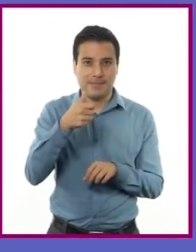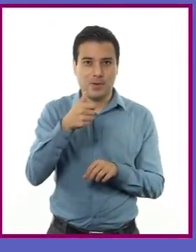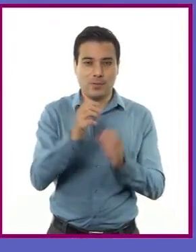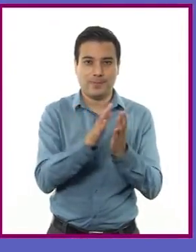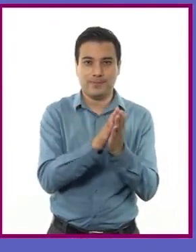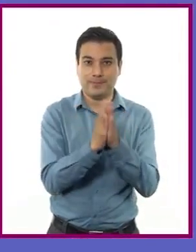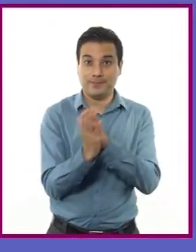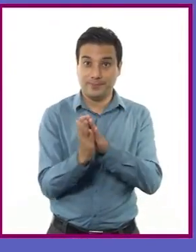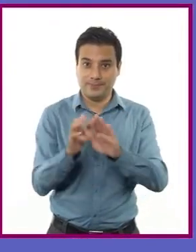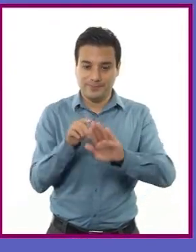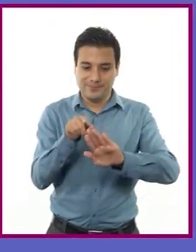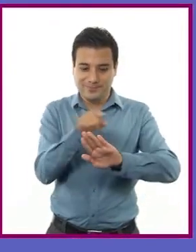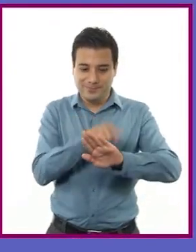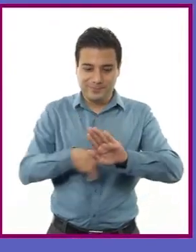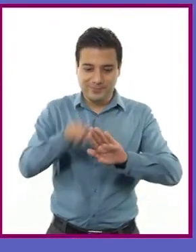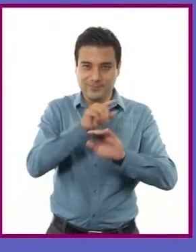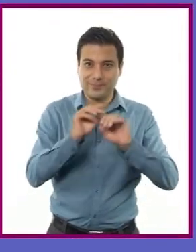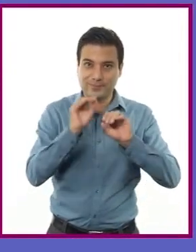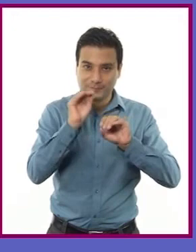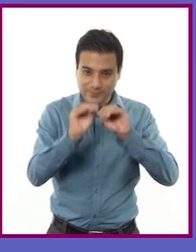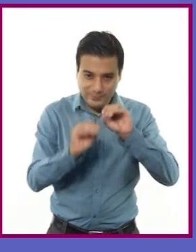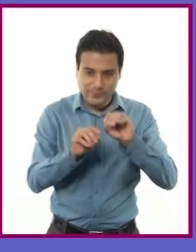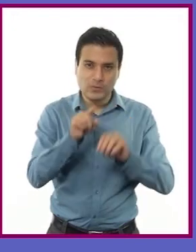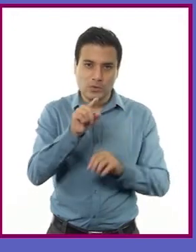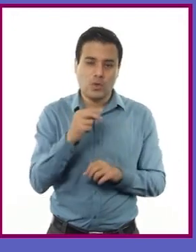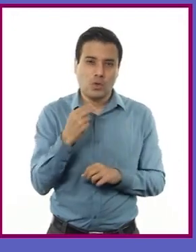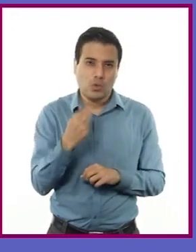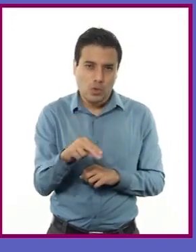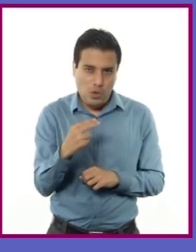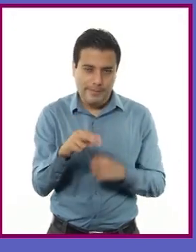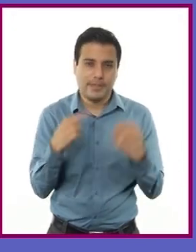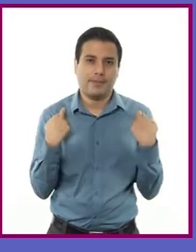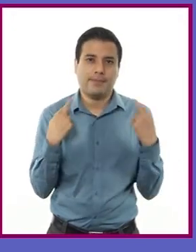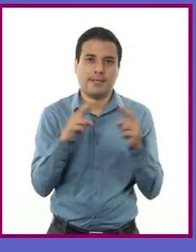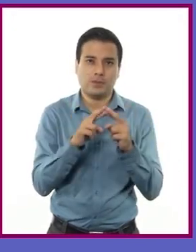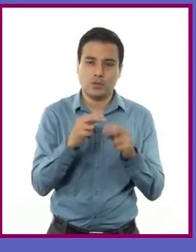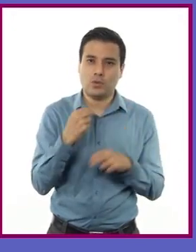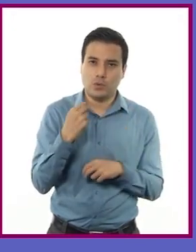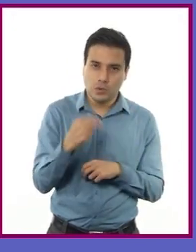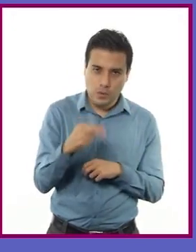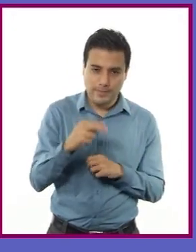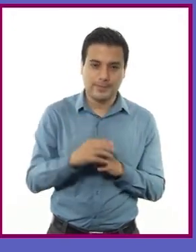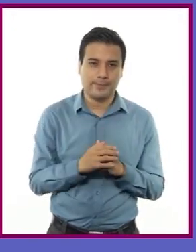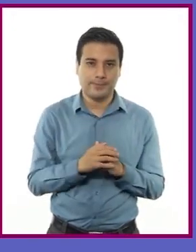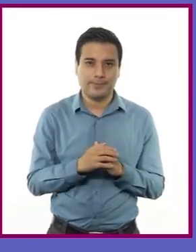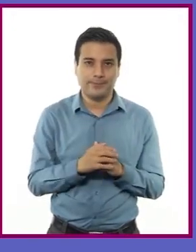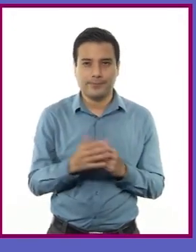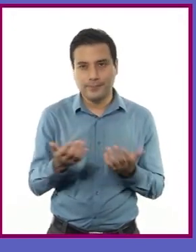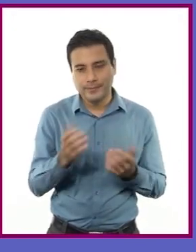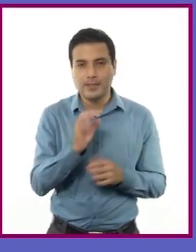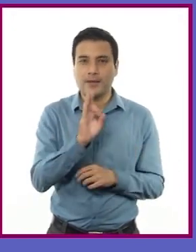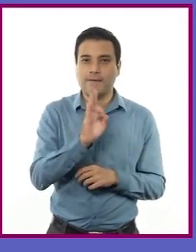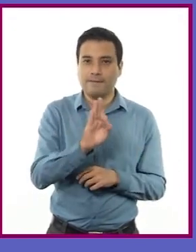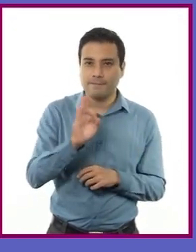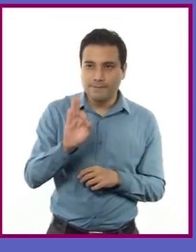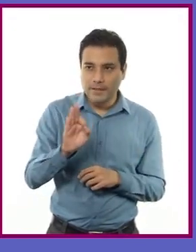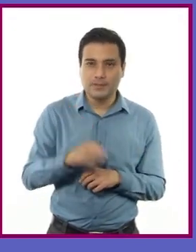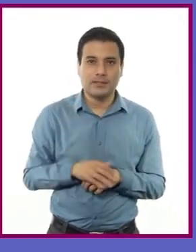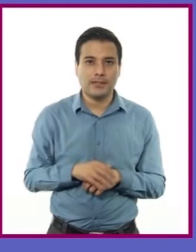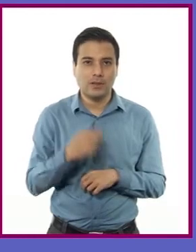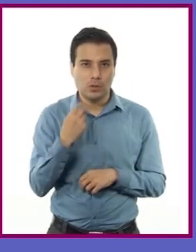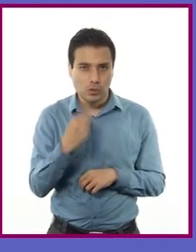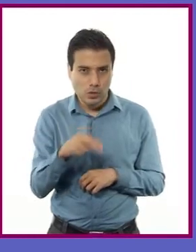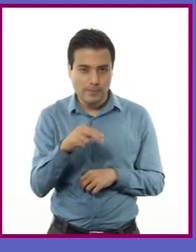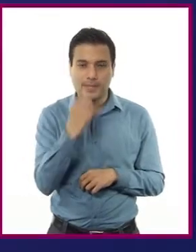datos, los datos de la profesora o profesor y los que consideren necesarios como la fecha o el nombre de su